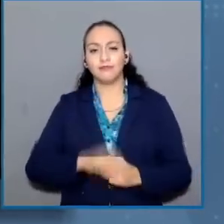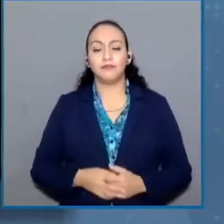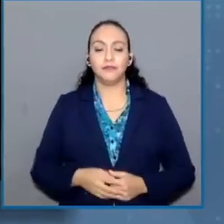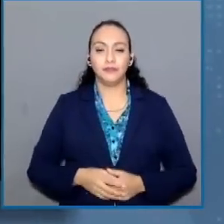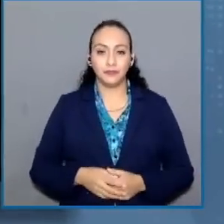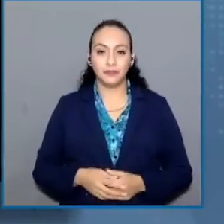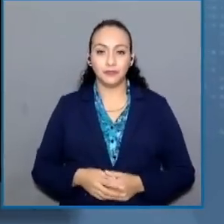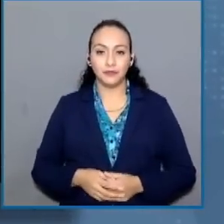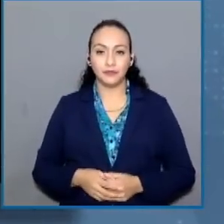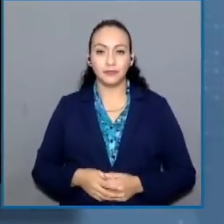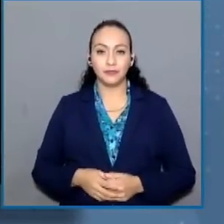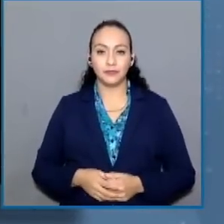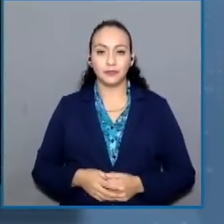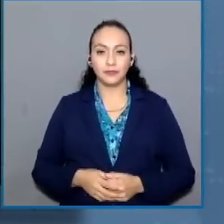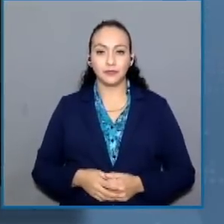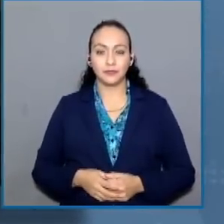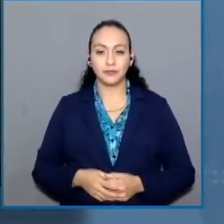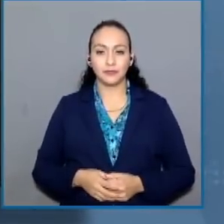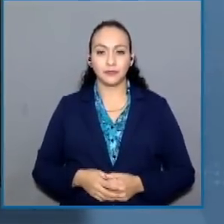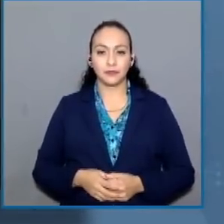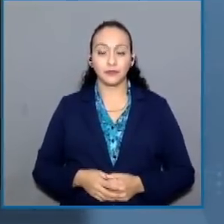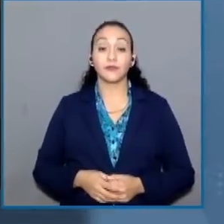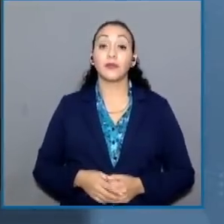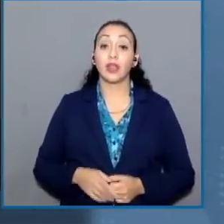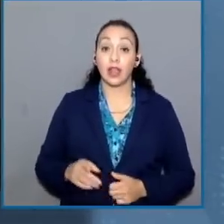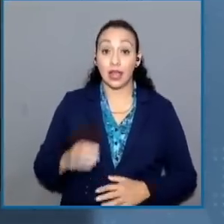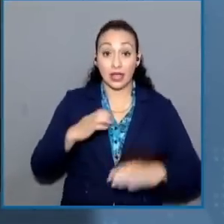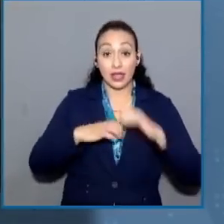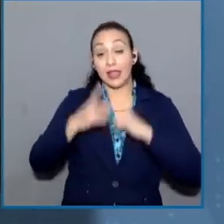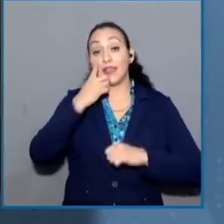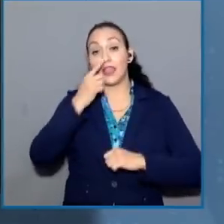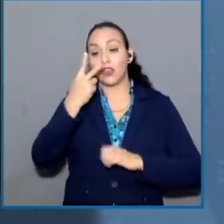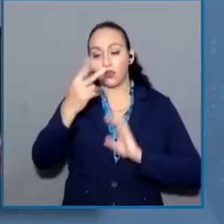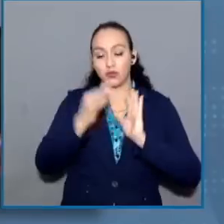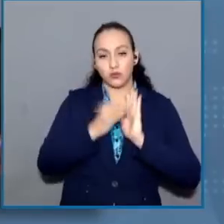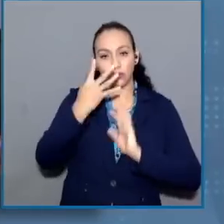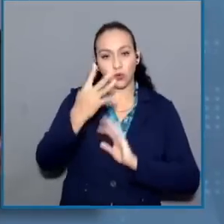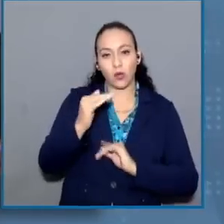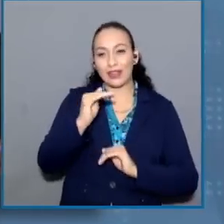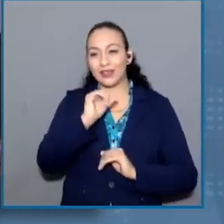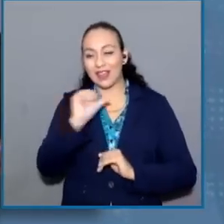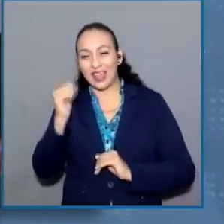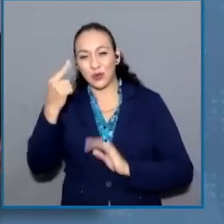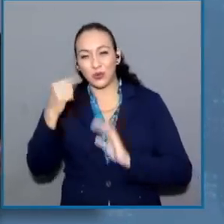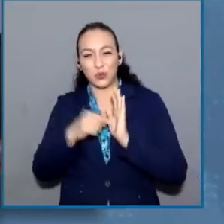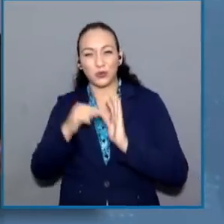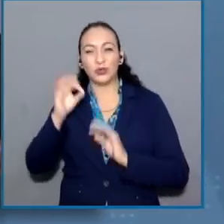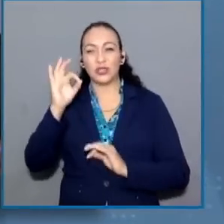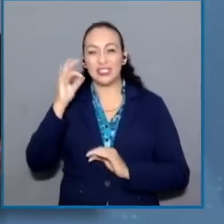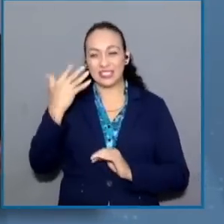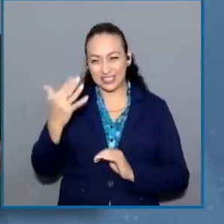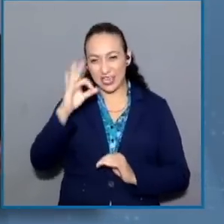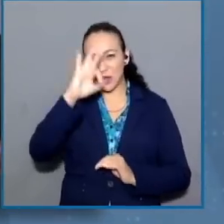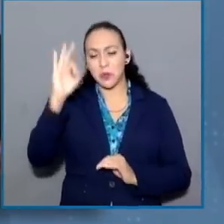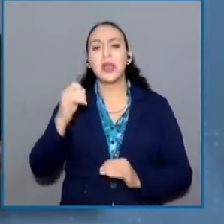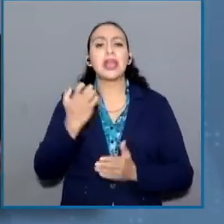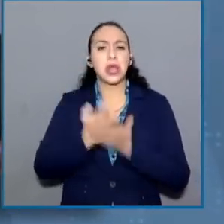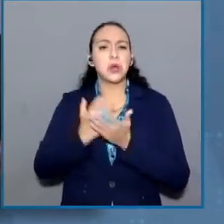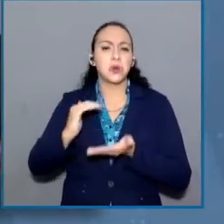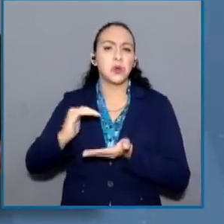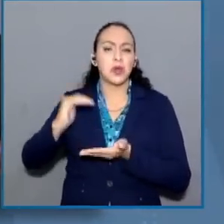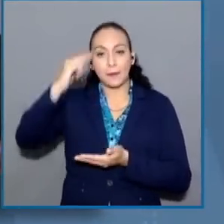La calificadora Moody's recortó de 2.4 a 1.5% su proyección de crecimiento económico para México